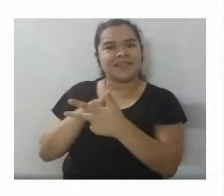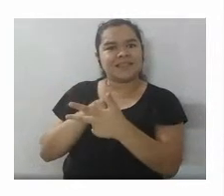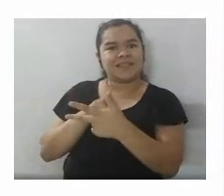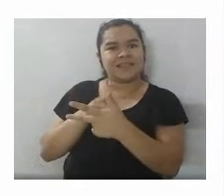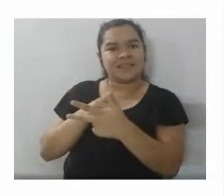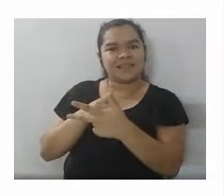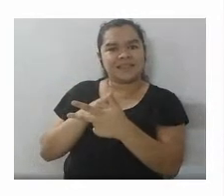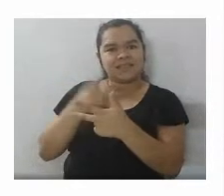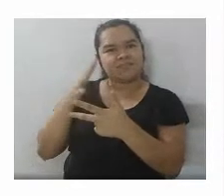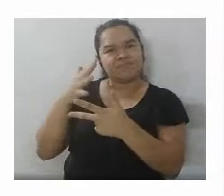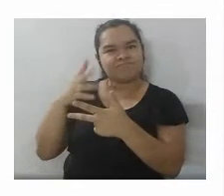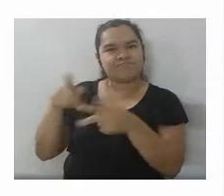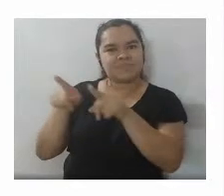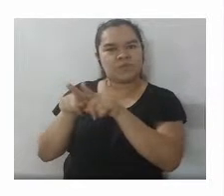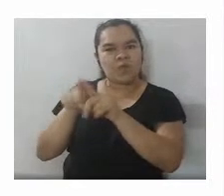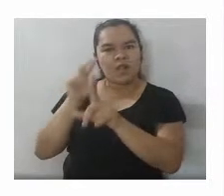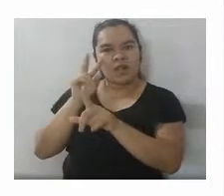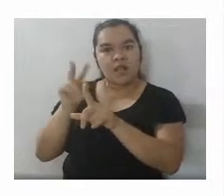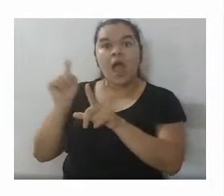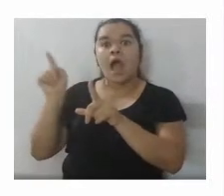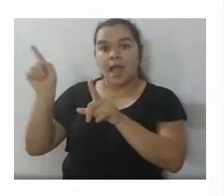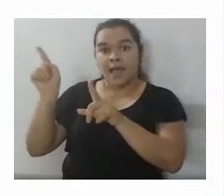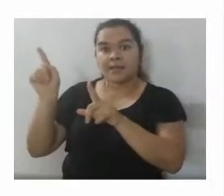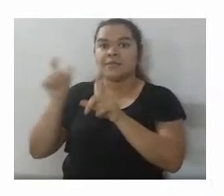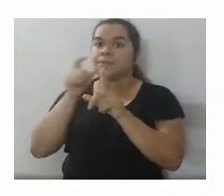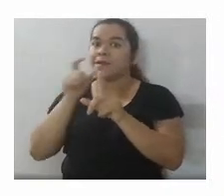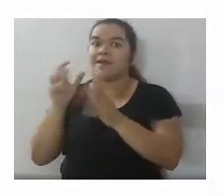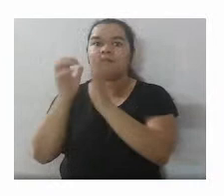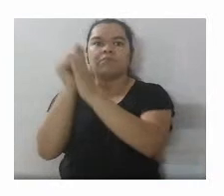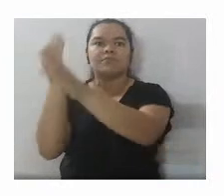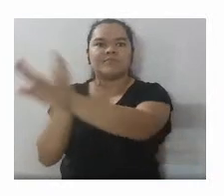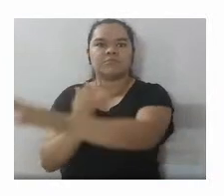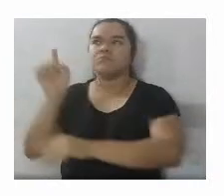facultad. Le dan a prescripción